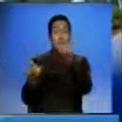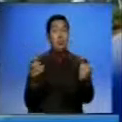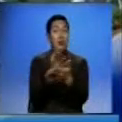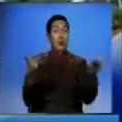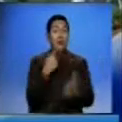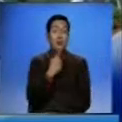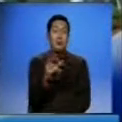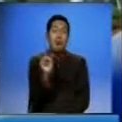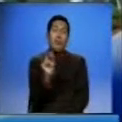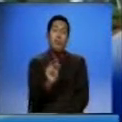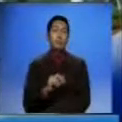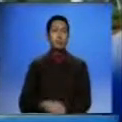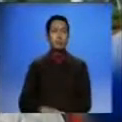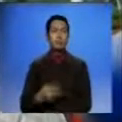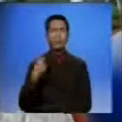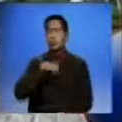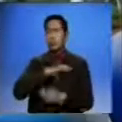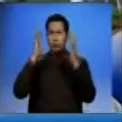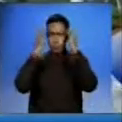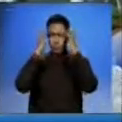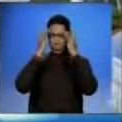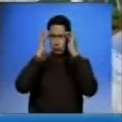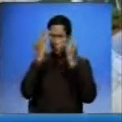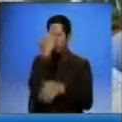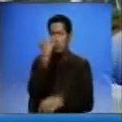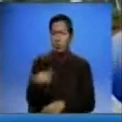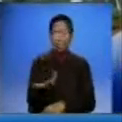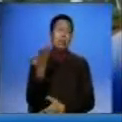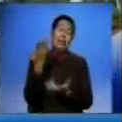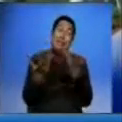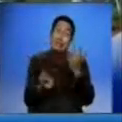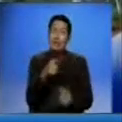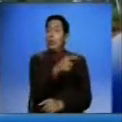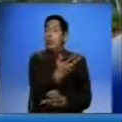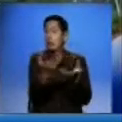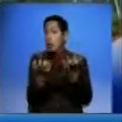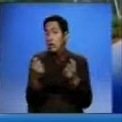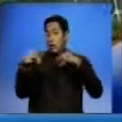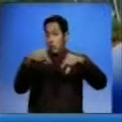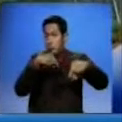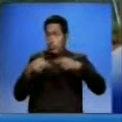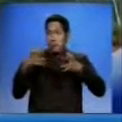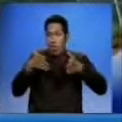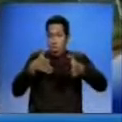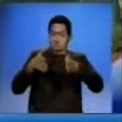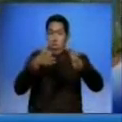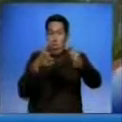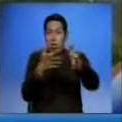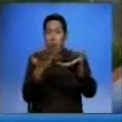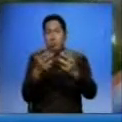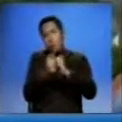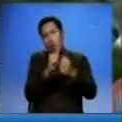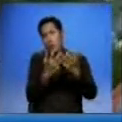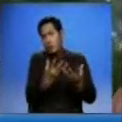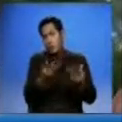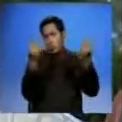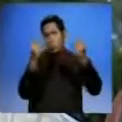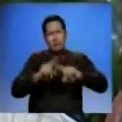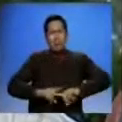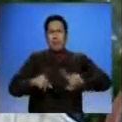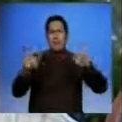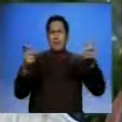iniciativa. Nosotros estamos preocupados porque aparentemente están tratando de, como si quisieran poner con un